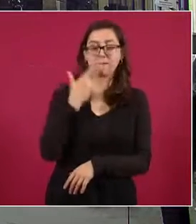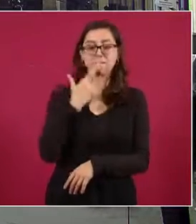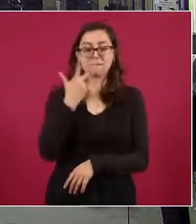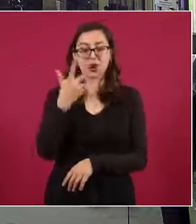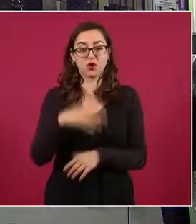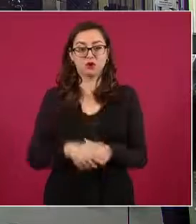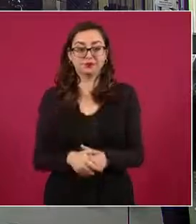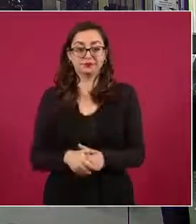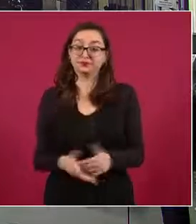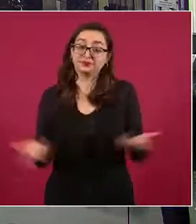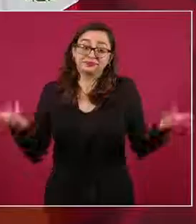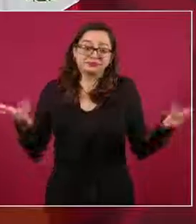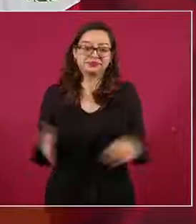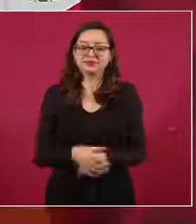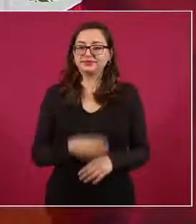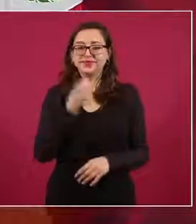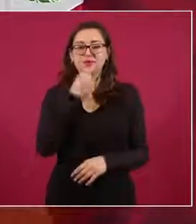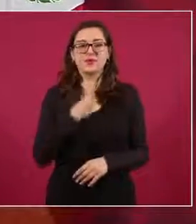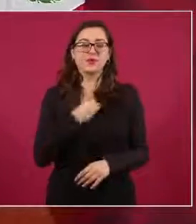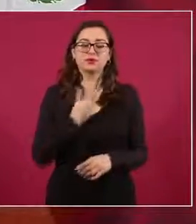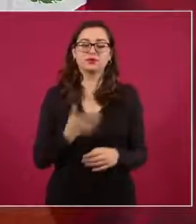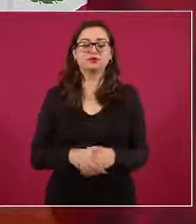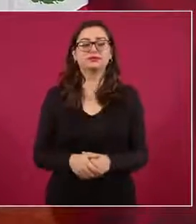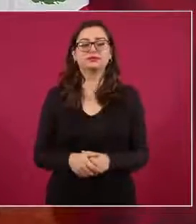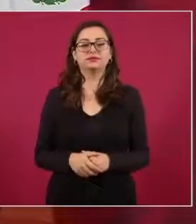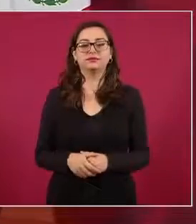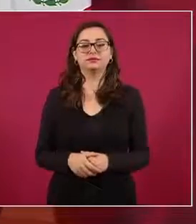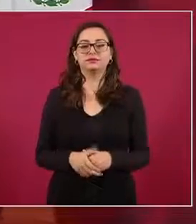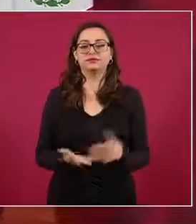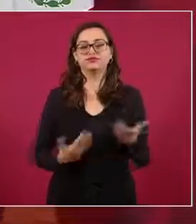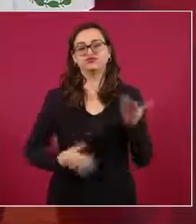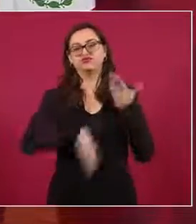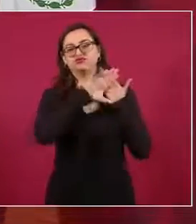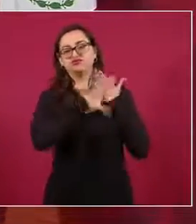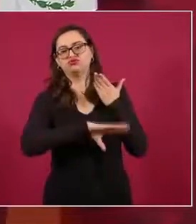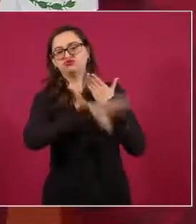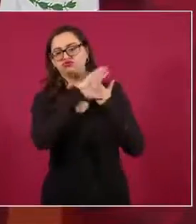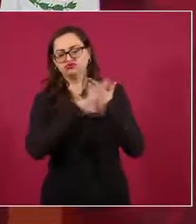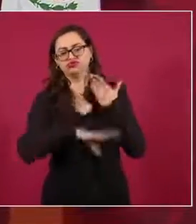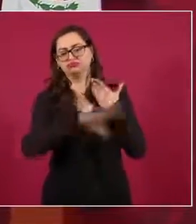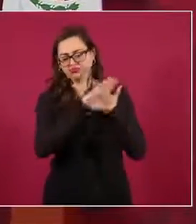Pero pues así estamos. Y a pesar de eso, adelante.